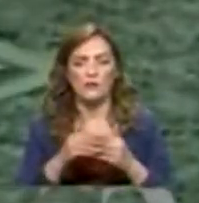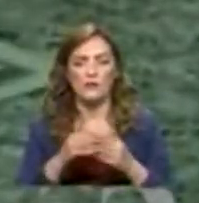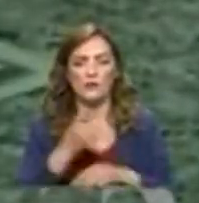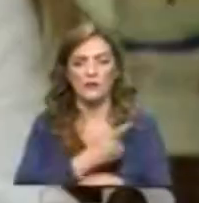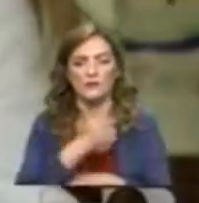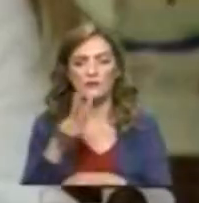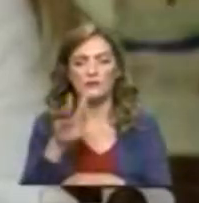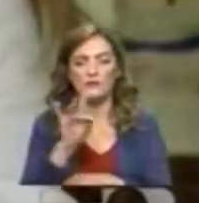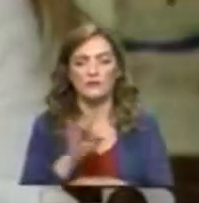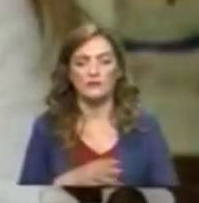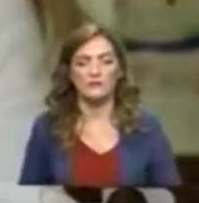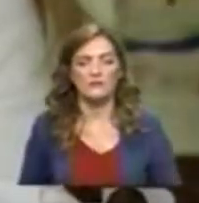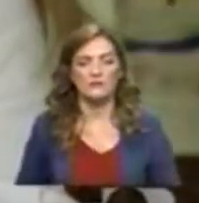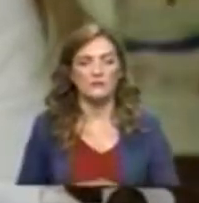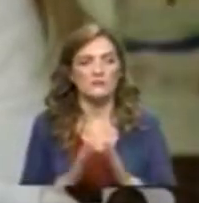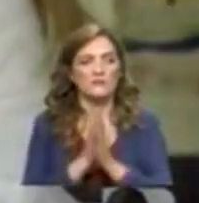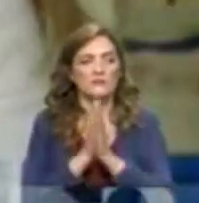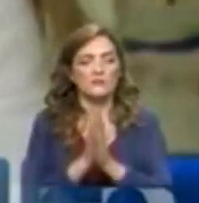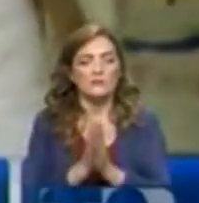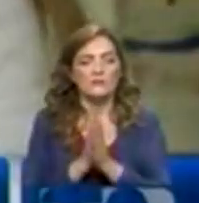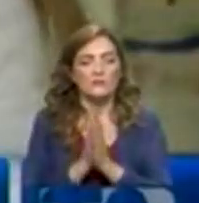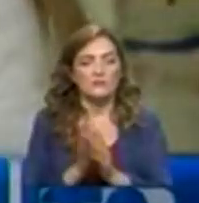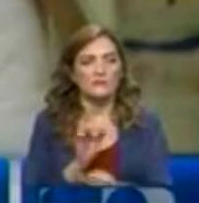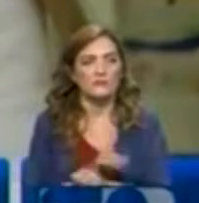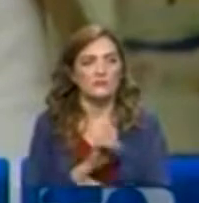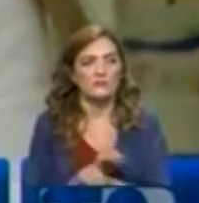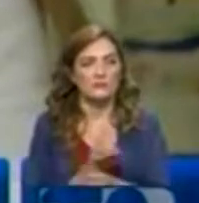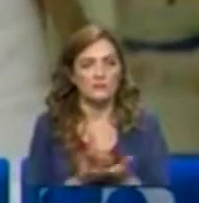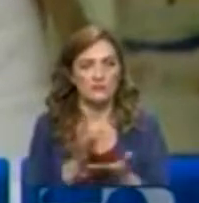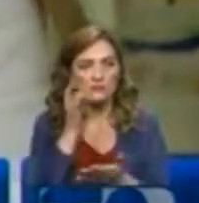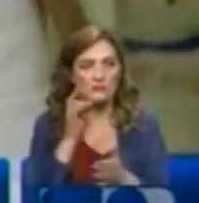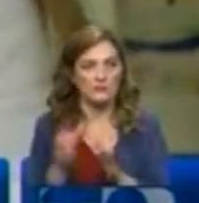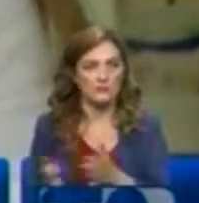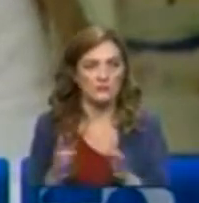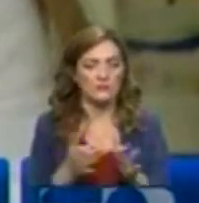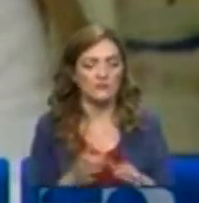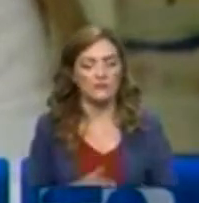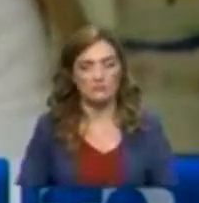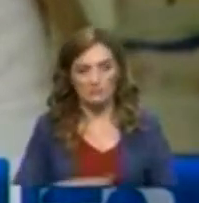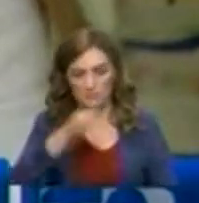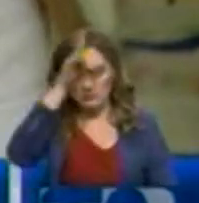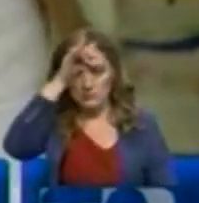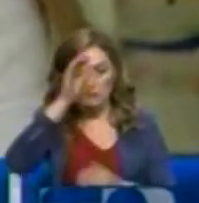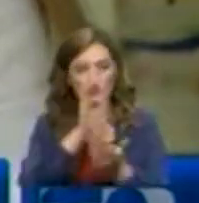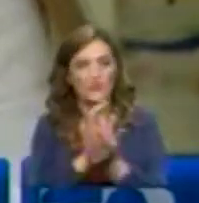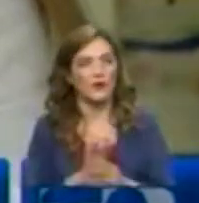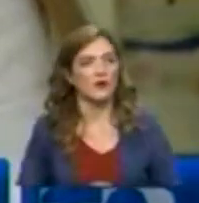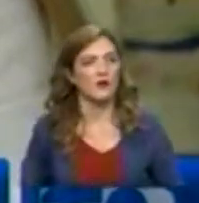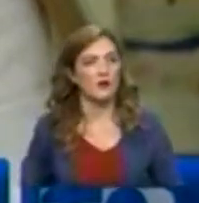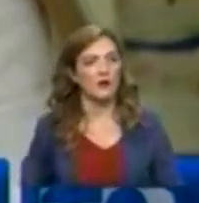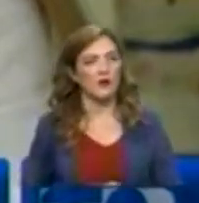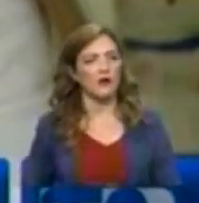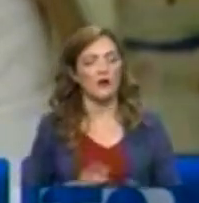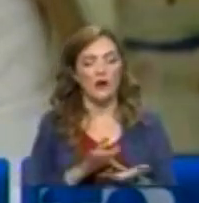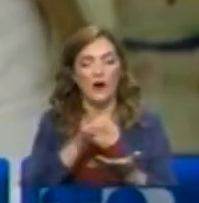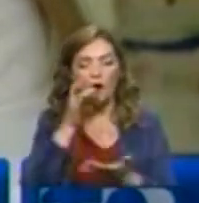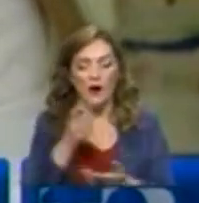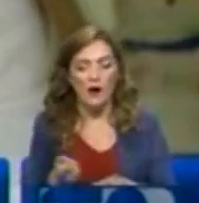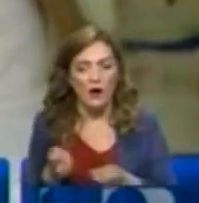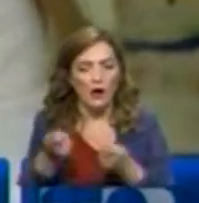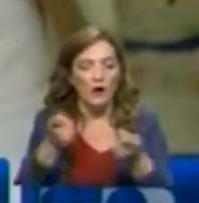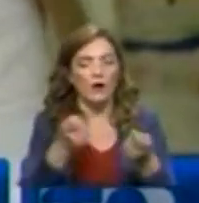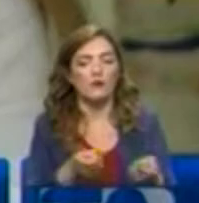días. Estamos pidiendo que permita al médico tratante, el Carlos Andrade Marín, que se entregue el medicamento que